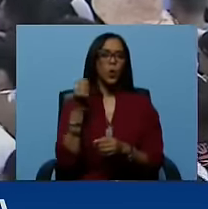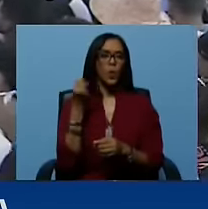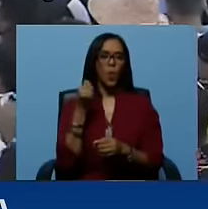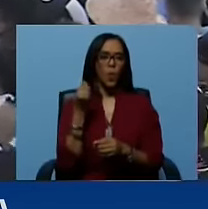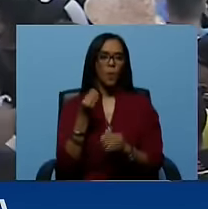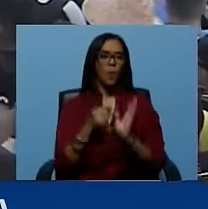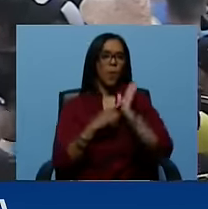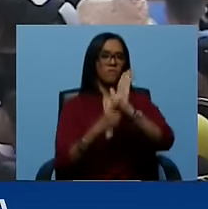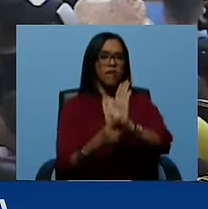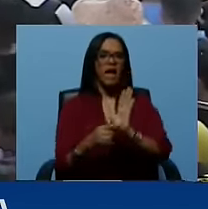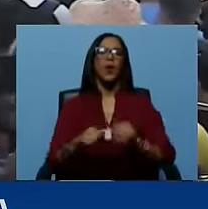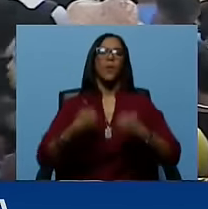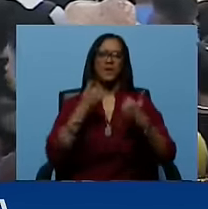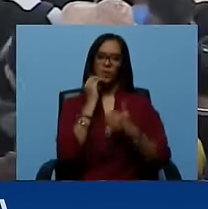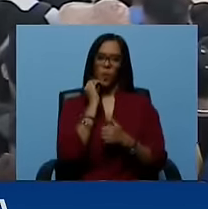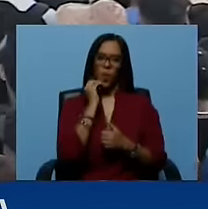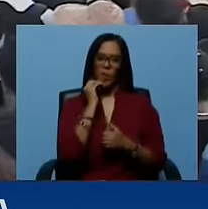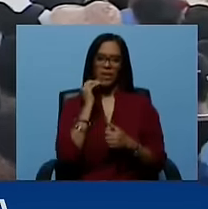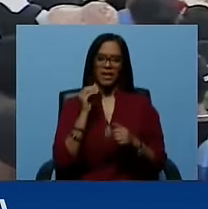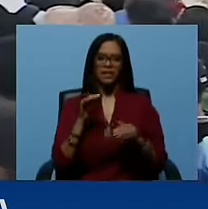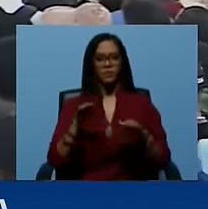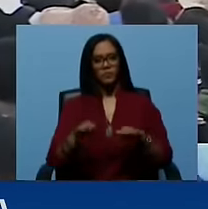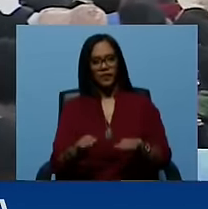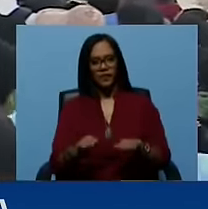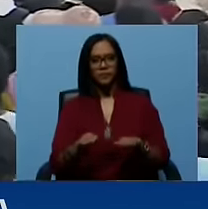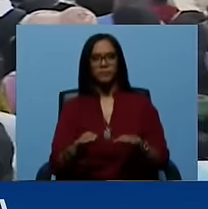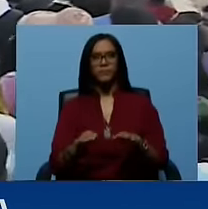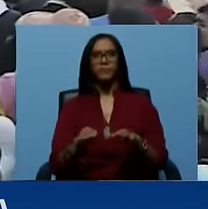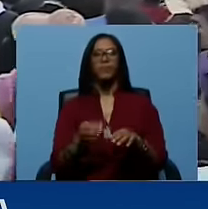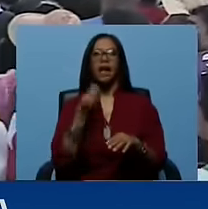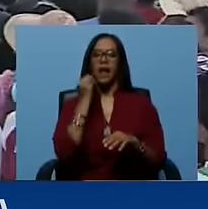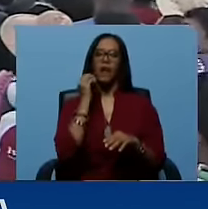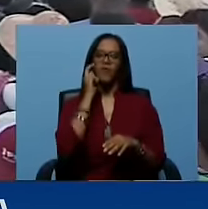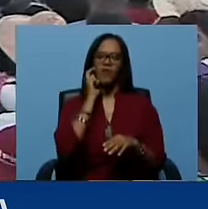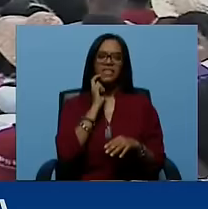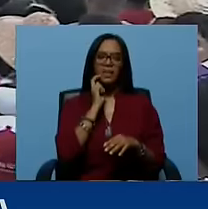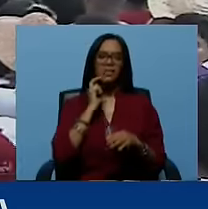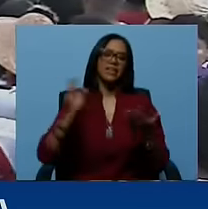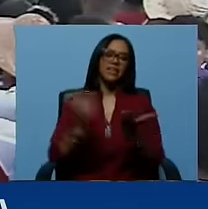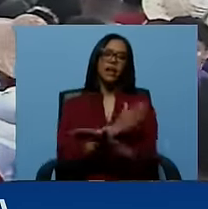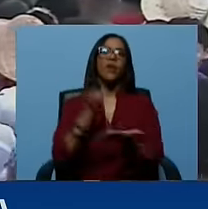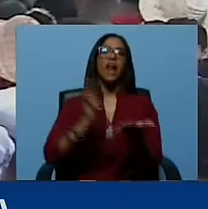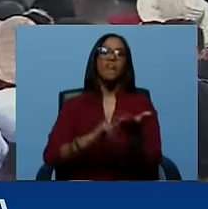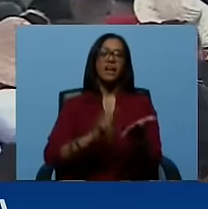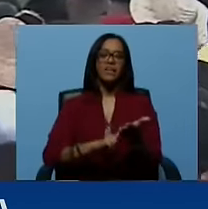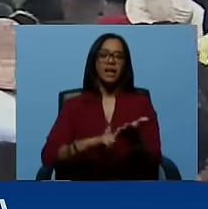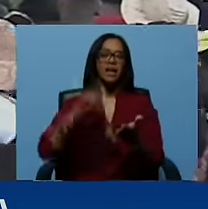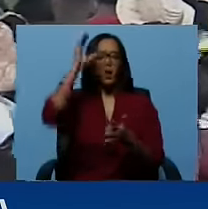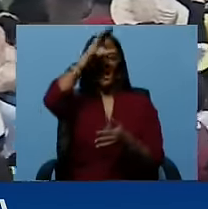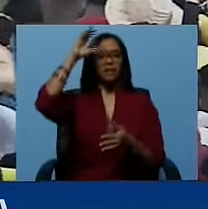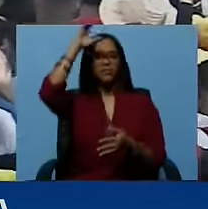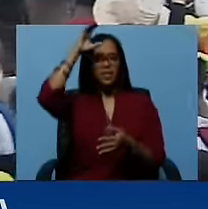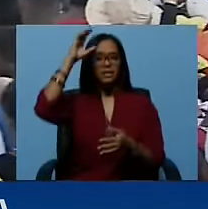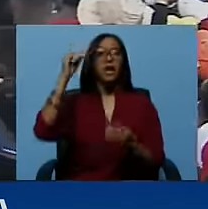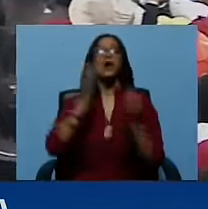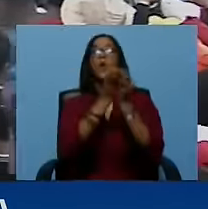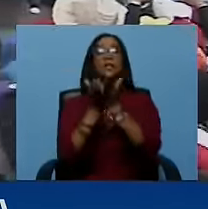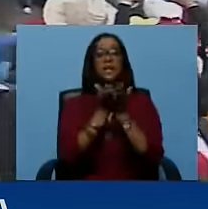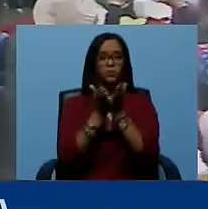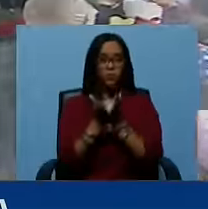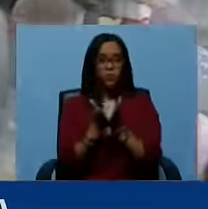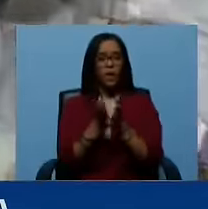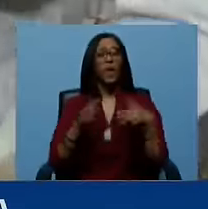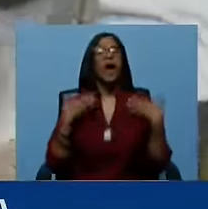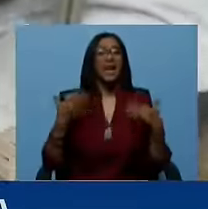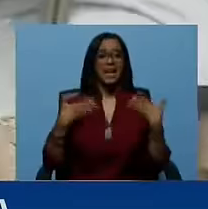a los más jóvenes. Al fascismo se le derrota con la verdad, con la conciencia, con el estudio, con la